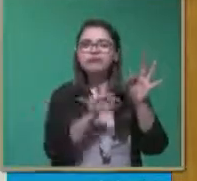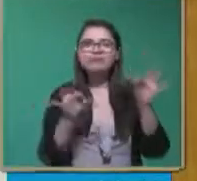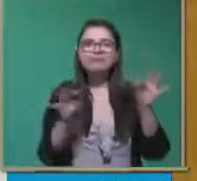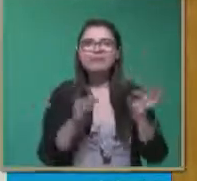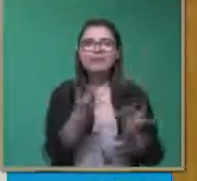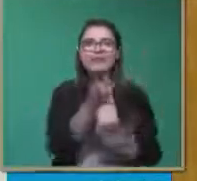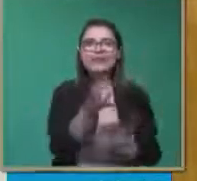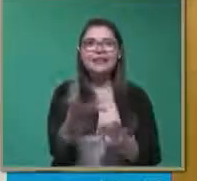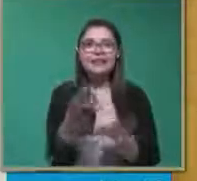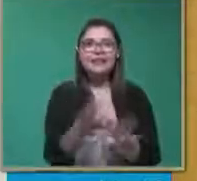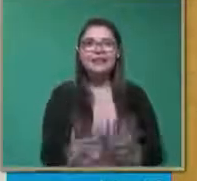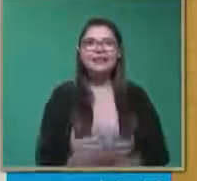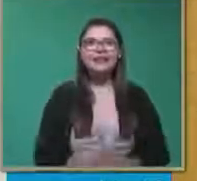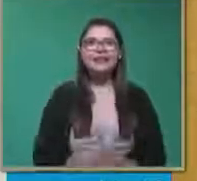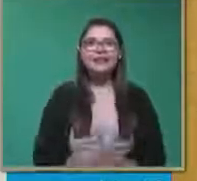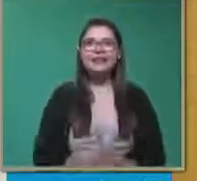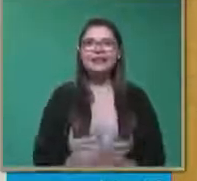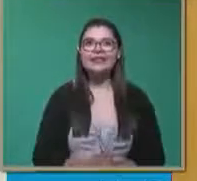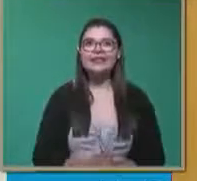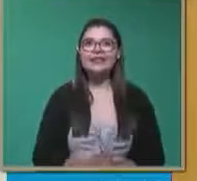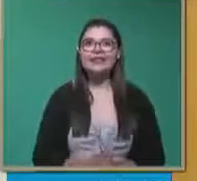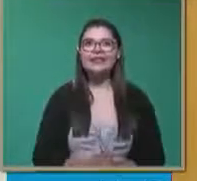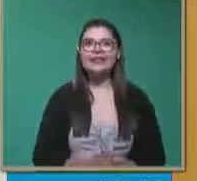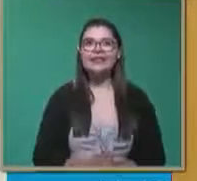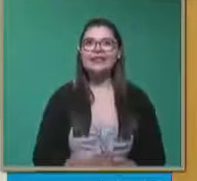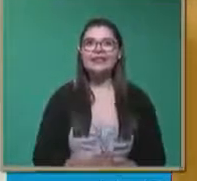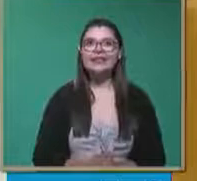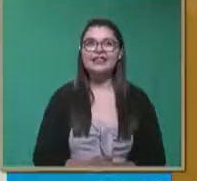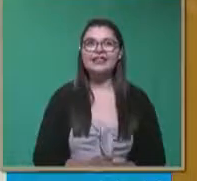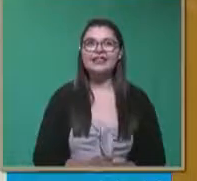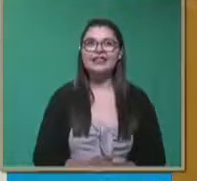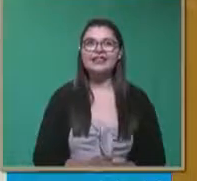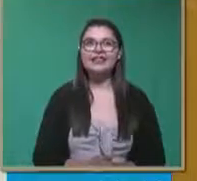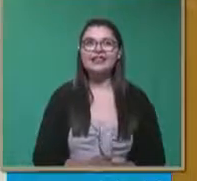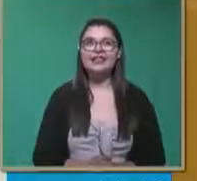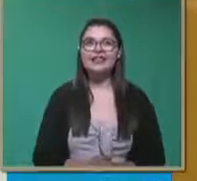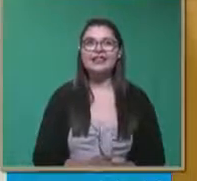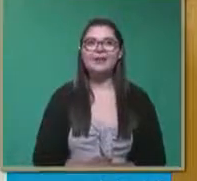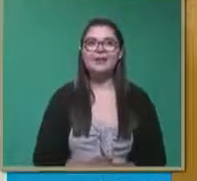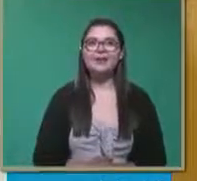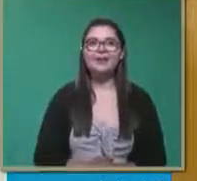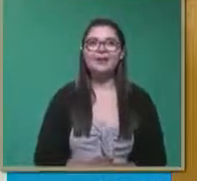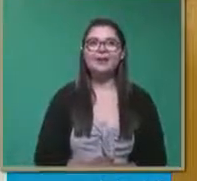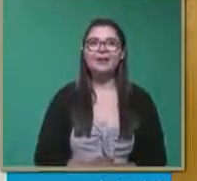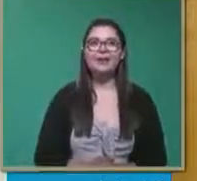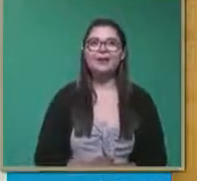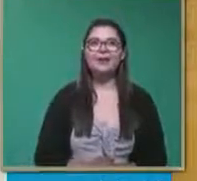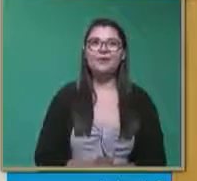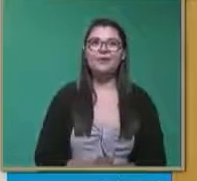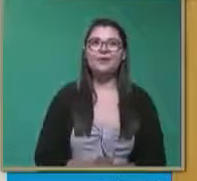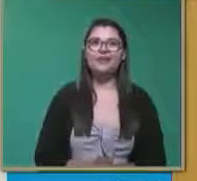voy a usar ninguna estrategia, lo voy a hacer a como... A la boca.